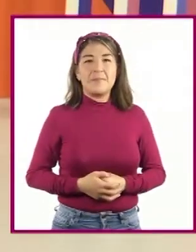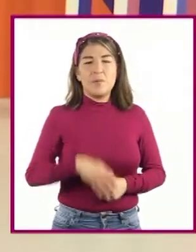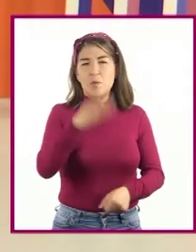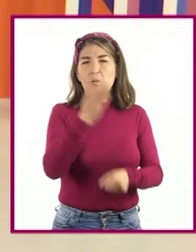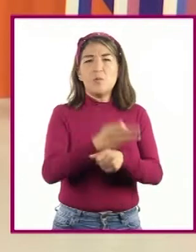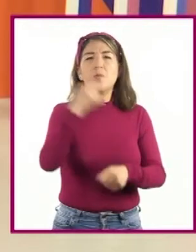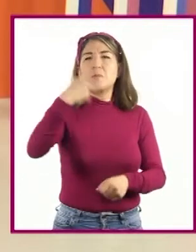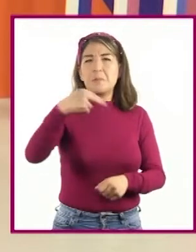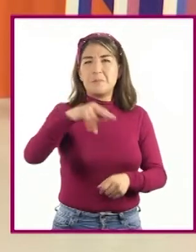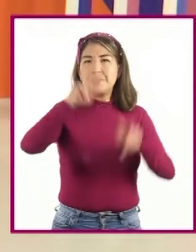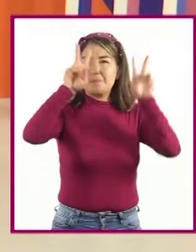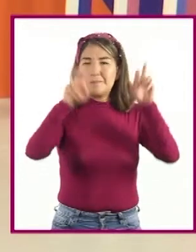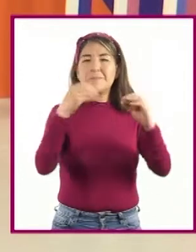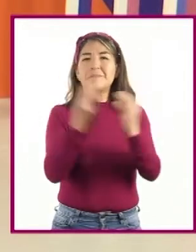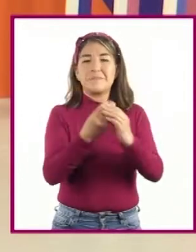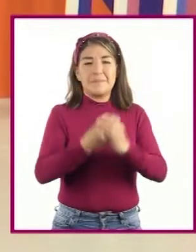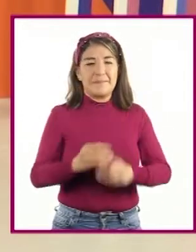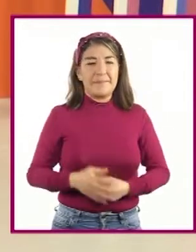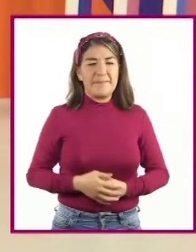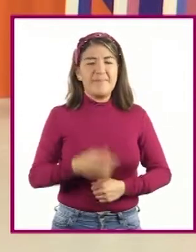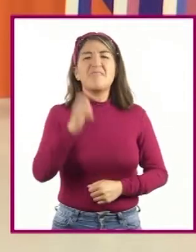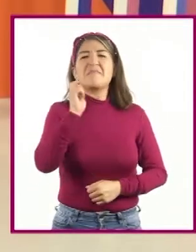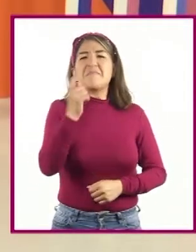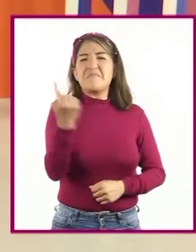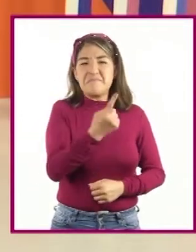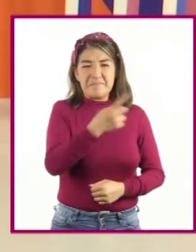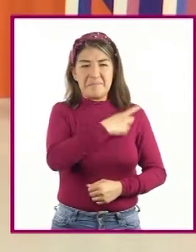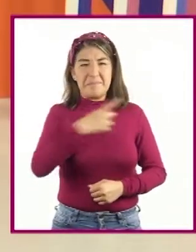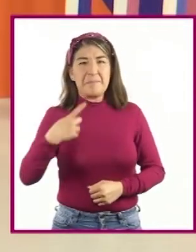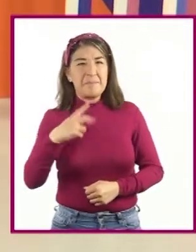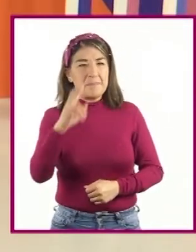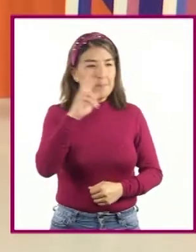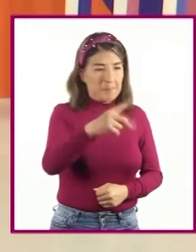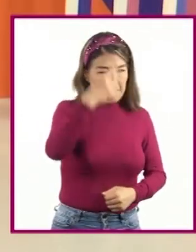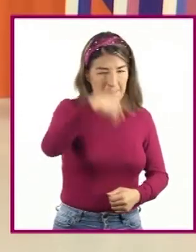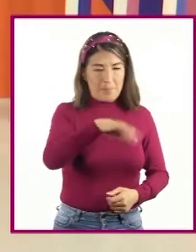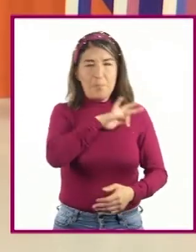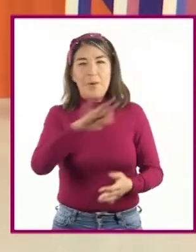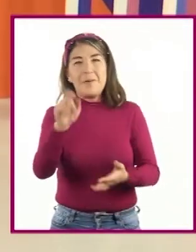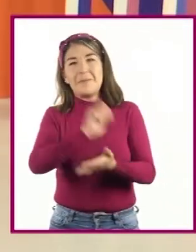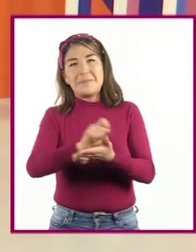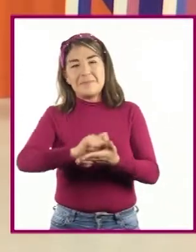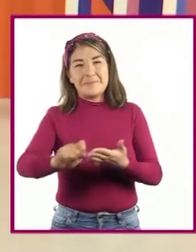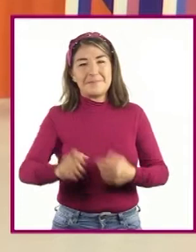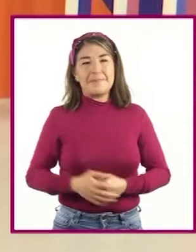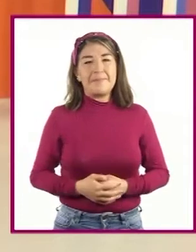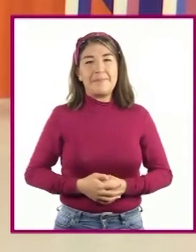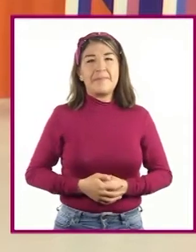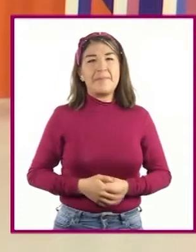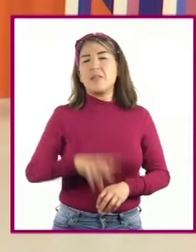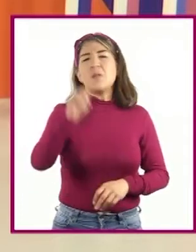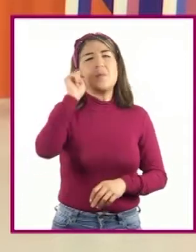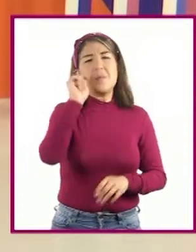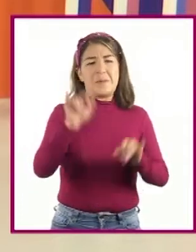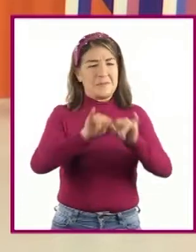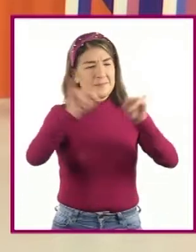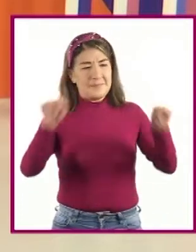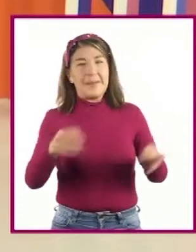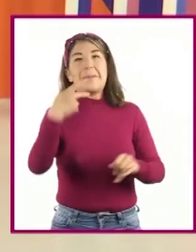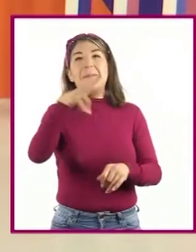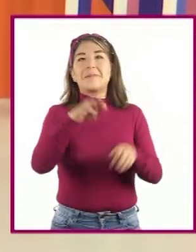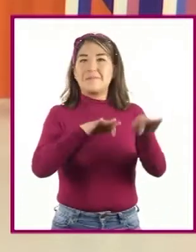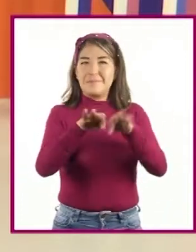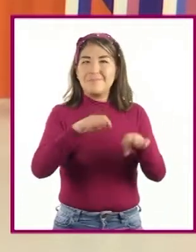de esta sesión es ¿Qué debo observar para escribir? Y a la distancia, pero trabajando en equipo, ustedes